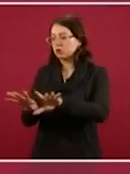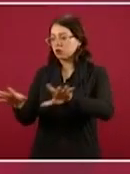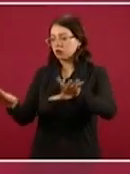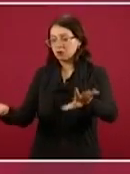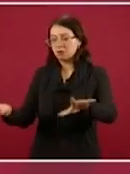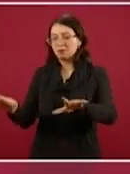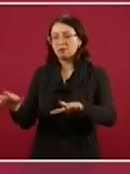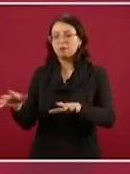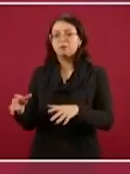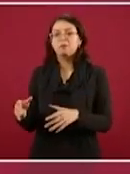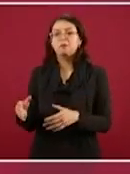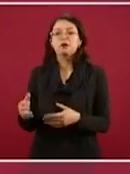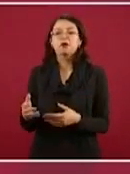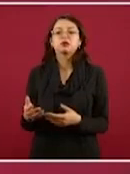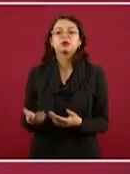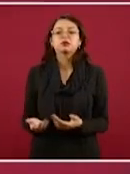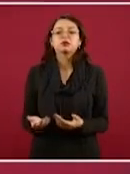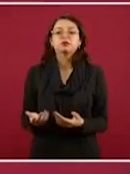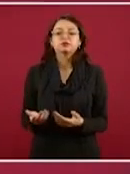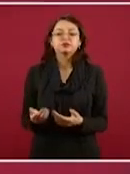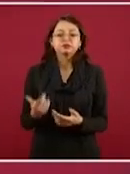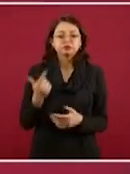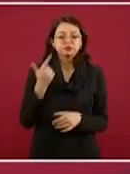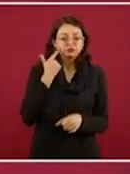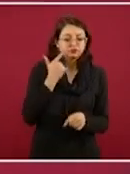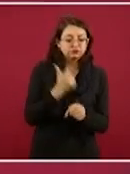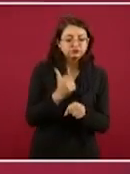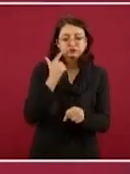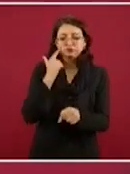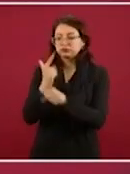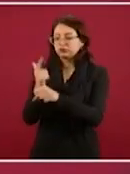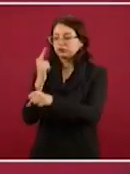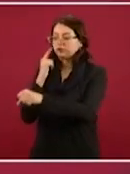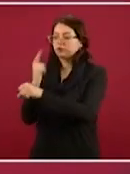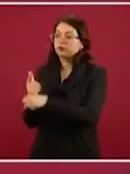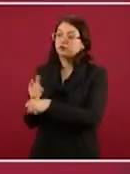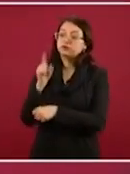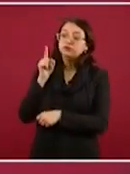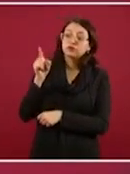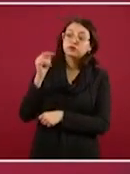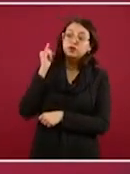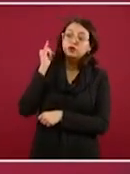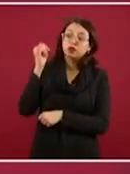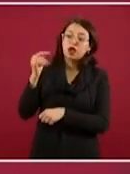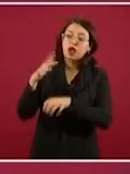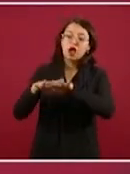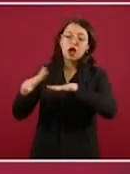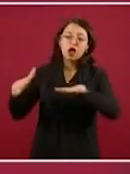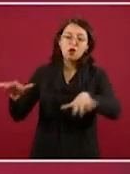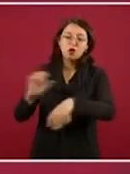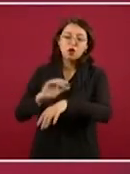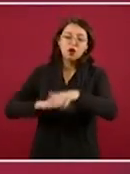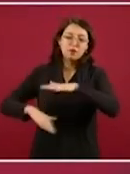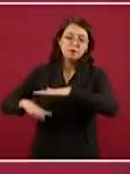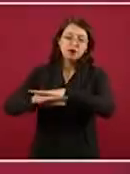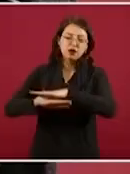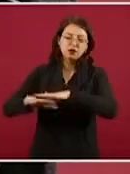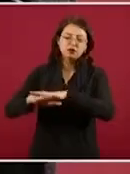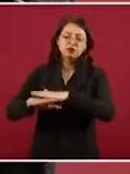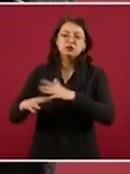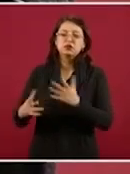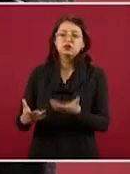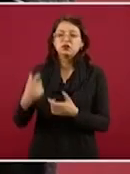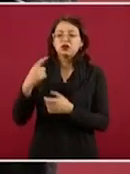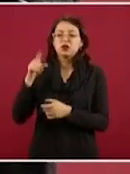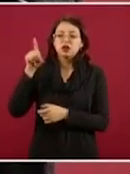estar en campos que están en aguas someras, en el